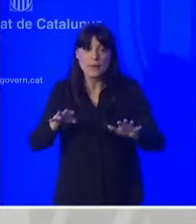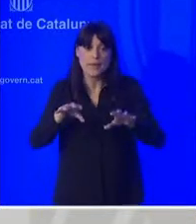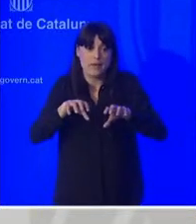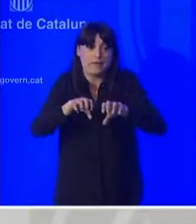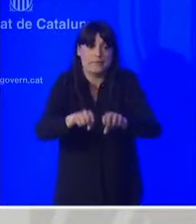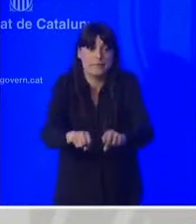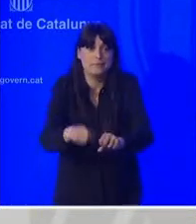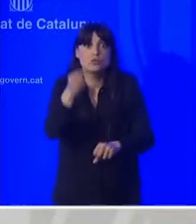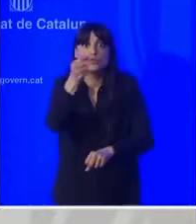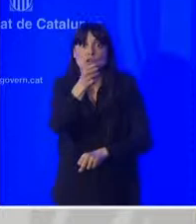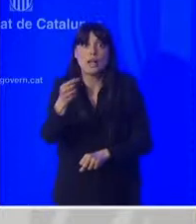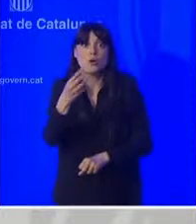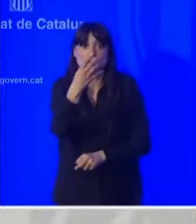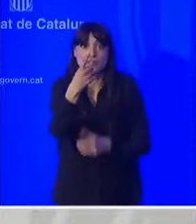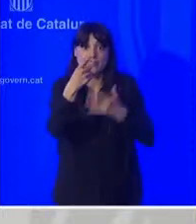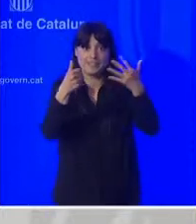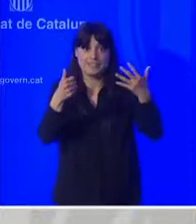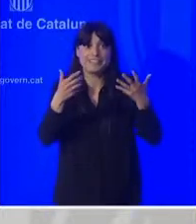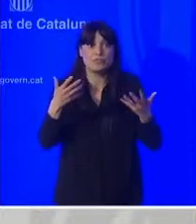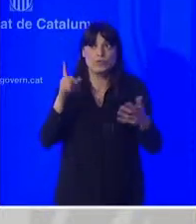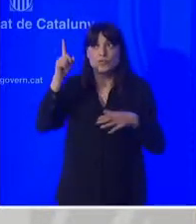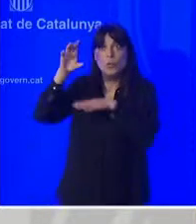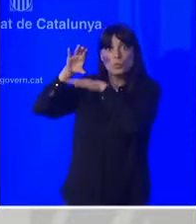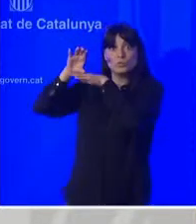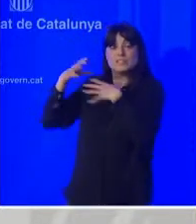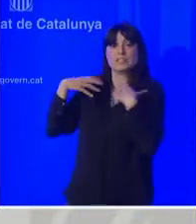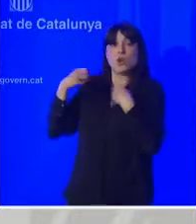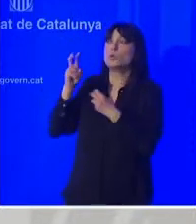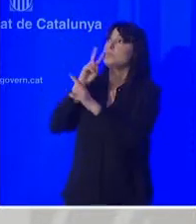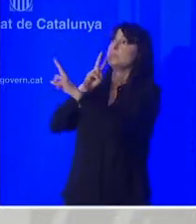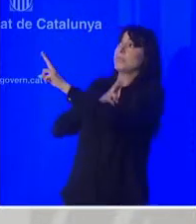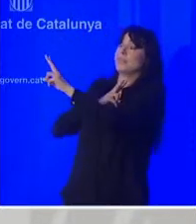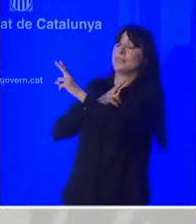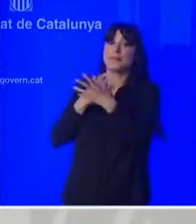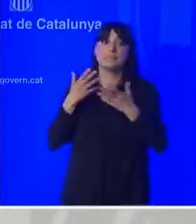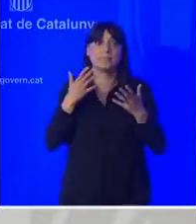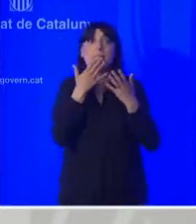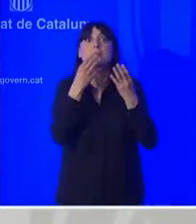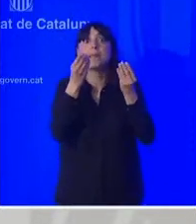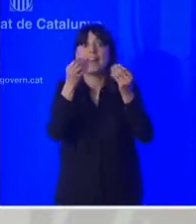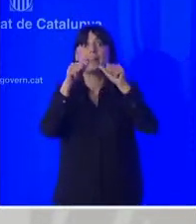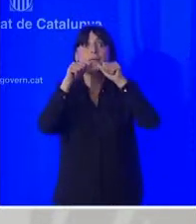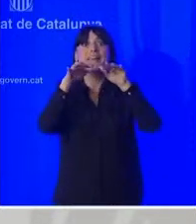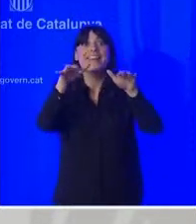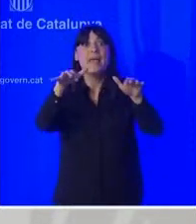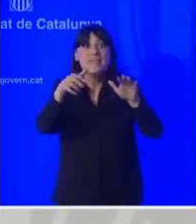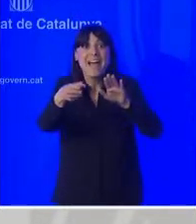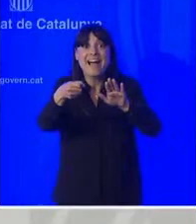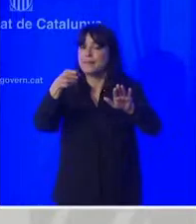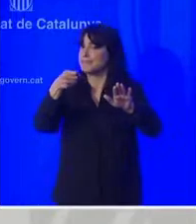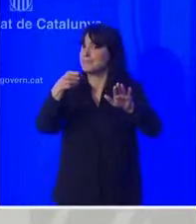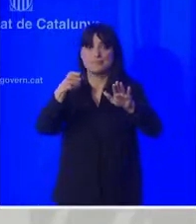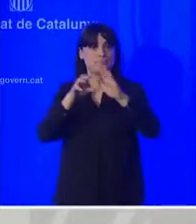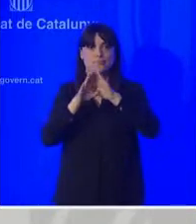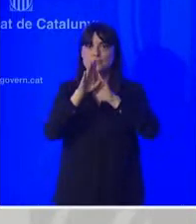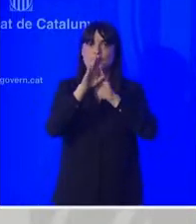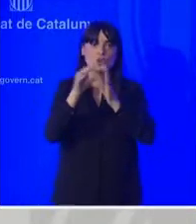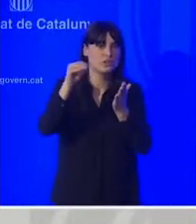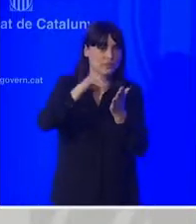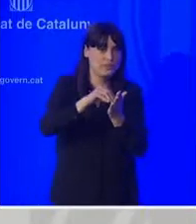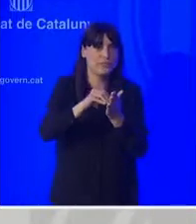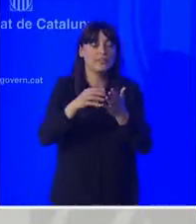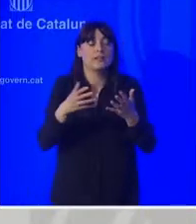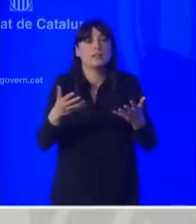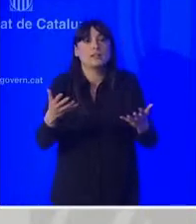sanatarias nos están trasladando el mensaje de que nos está produciendo un estancamiento de la epidemia con una subida que